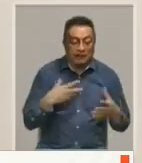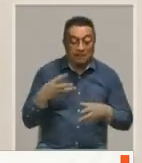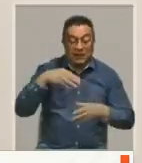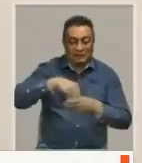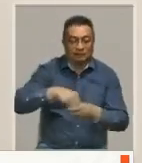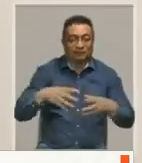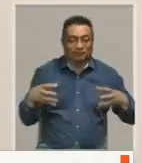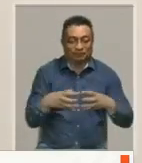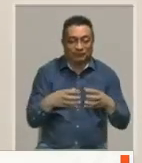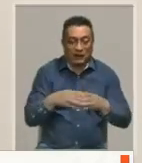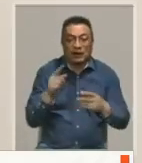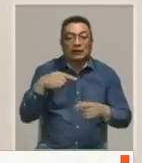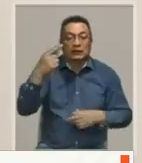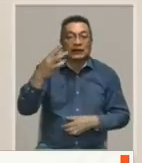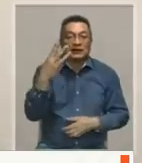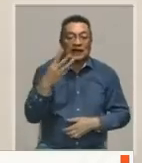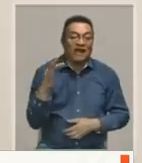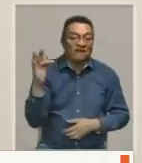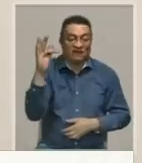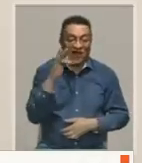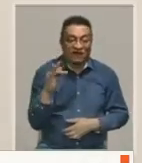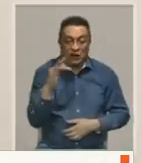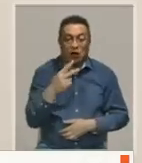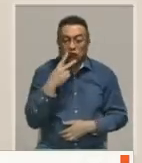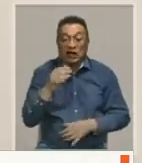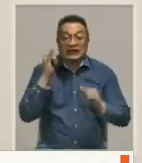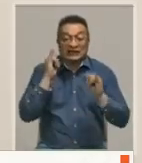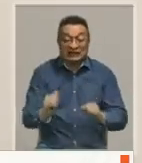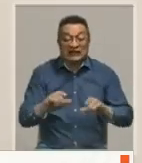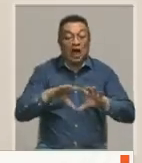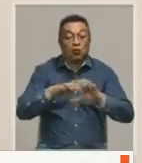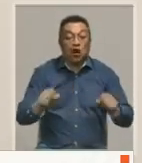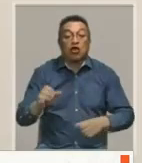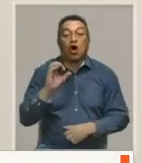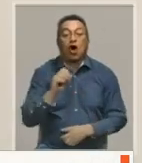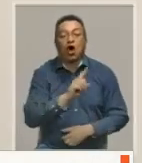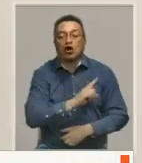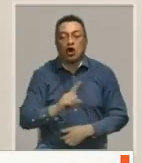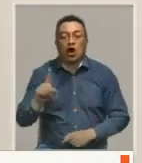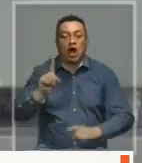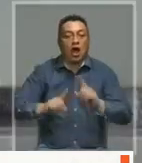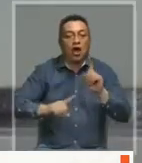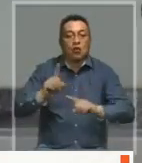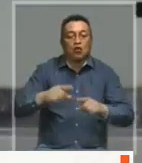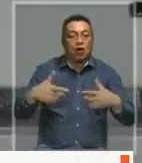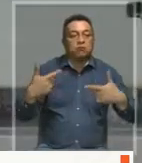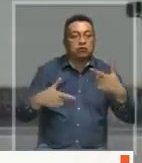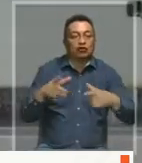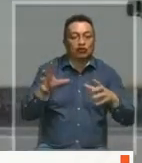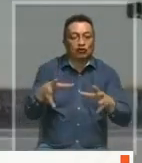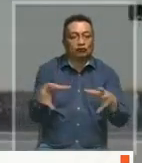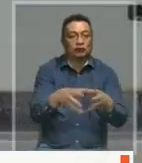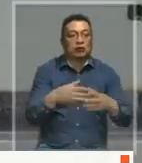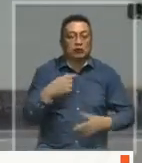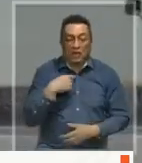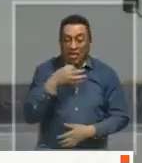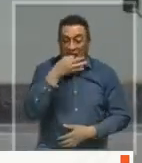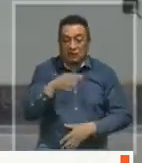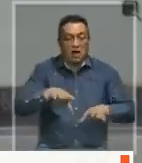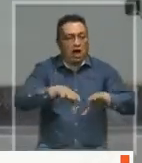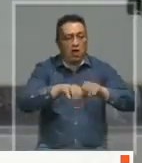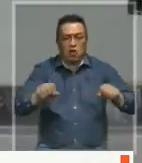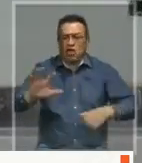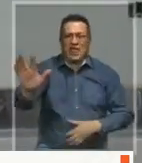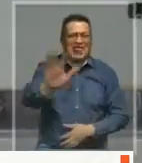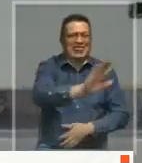partidarias el próximo 3 de febrero si habrá pacto o no con alguna de las fuerzas políticas. Hemos decidido no pactar con